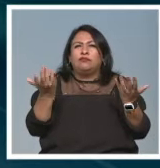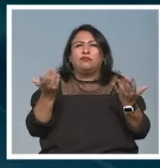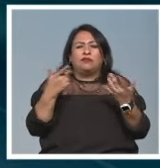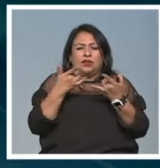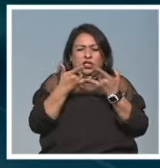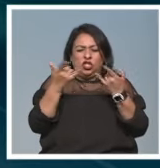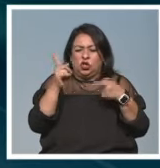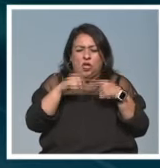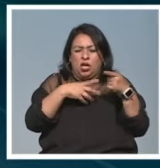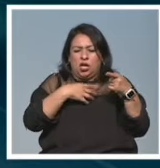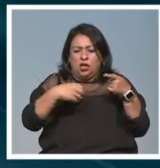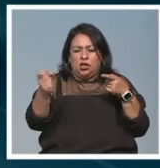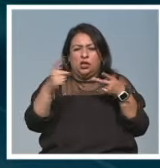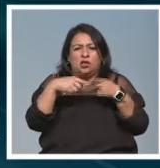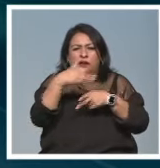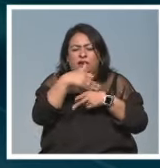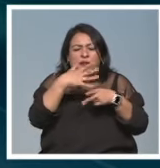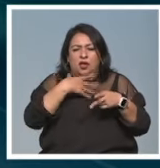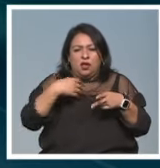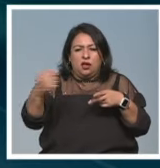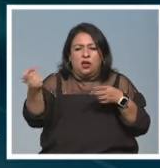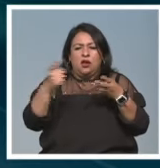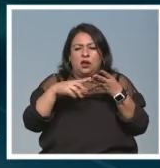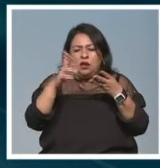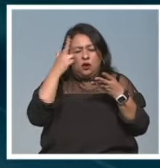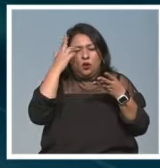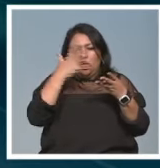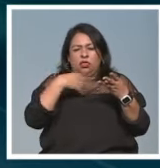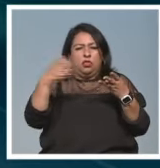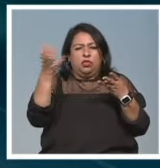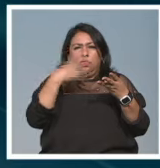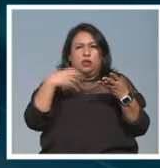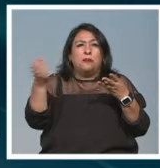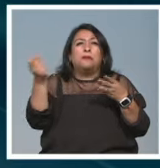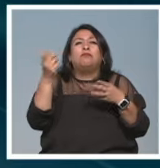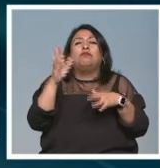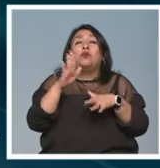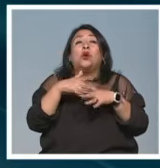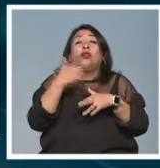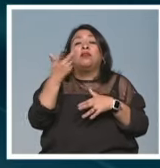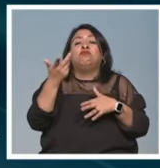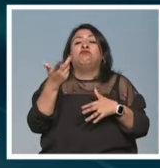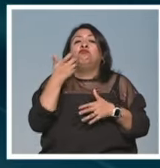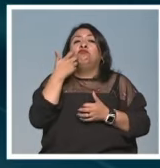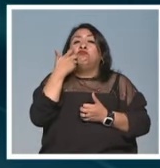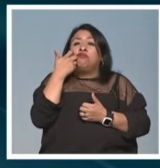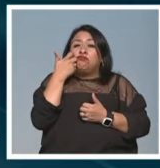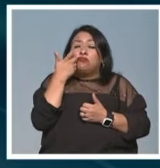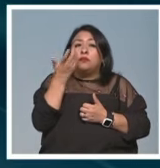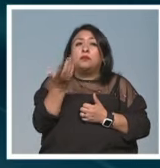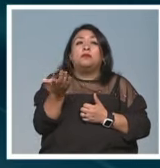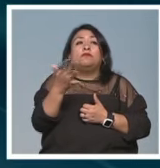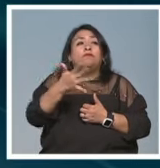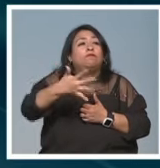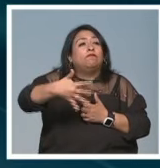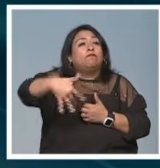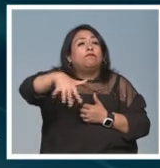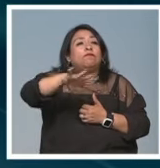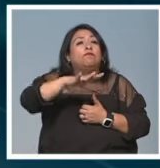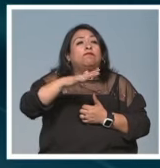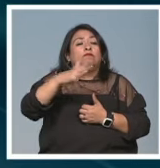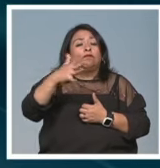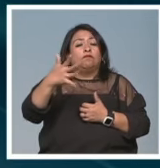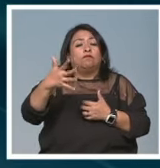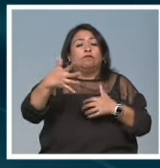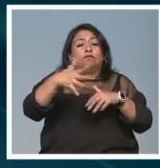su historia, su familia, sus recuerdos. Esto porque se aventura a la búsqueda de